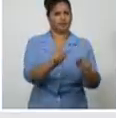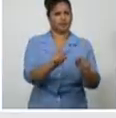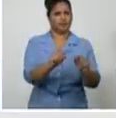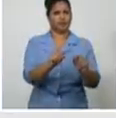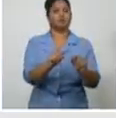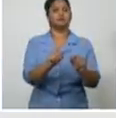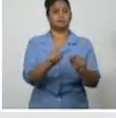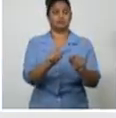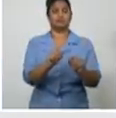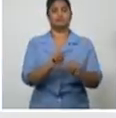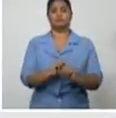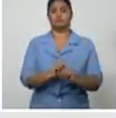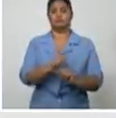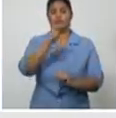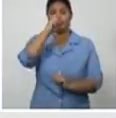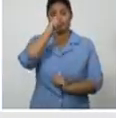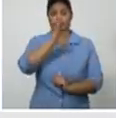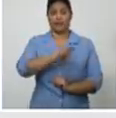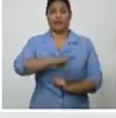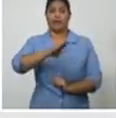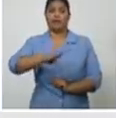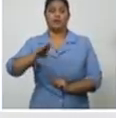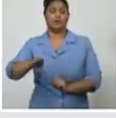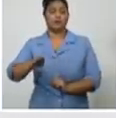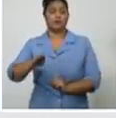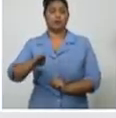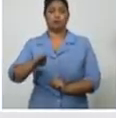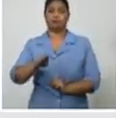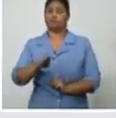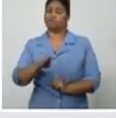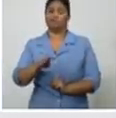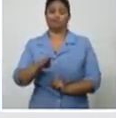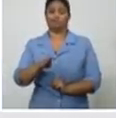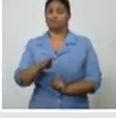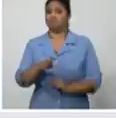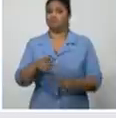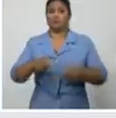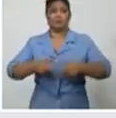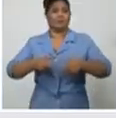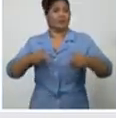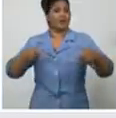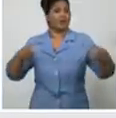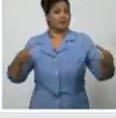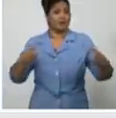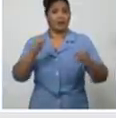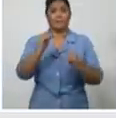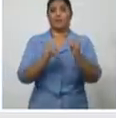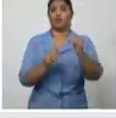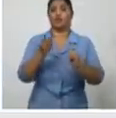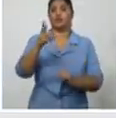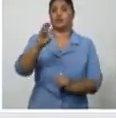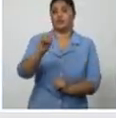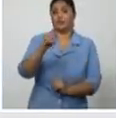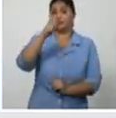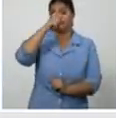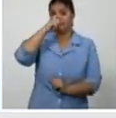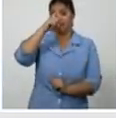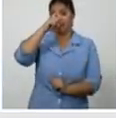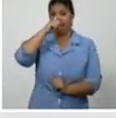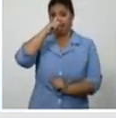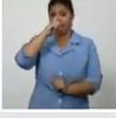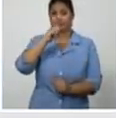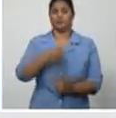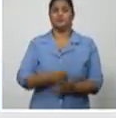niños, jóvenes, adolescentes, menores de 20 años de edad que se confirman con COVID-19.